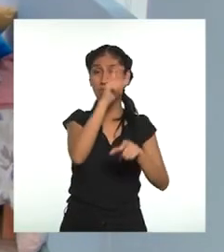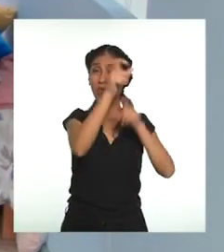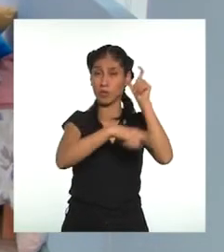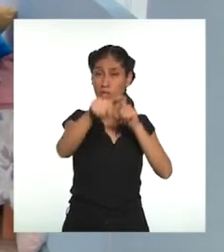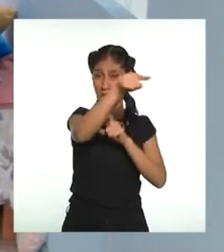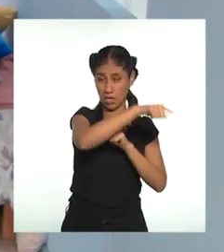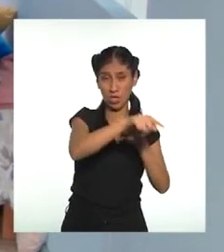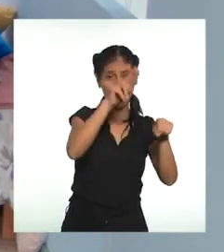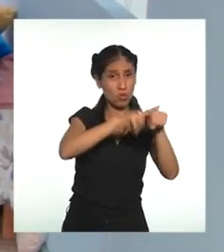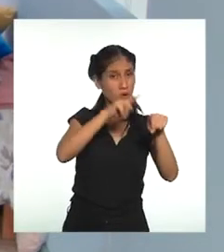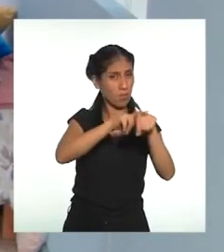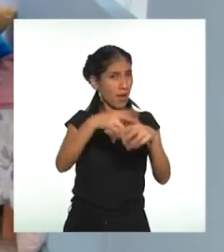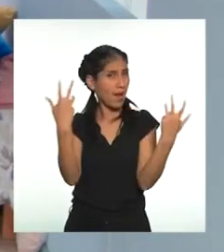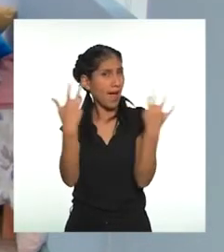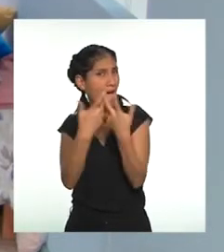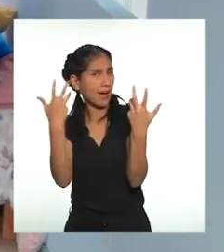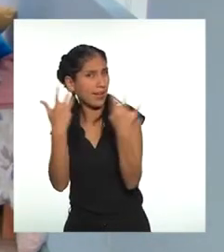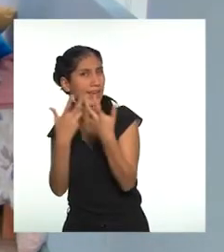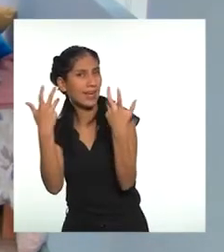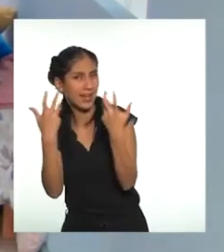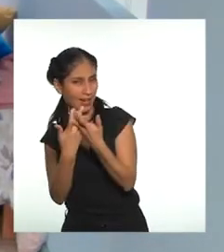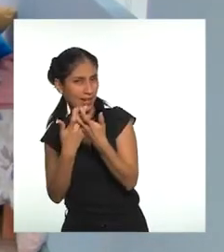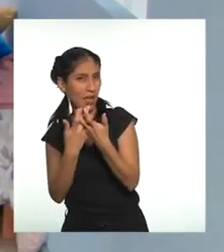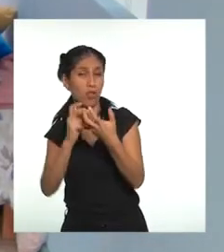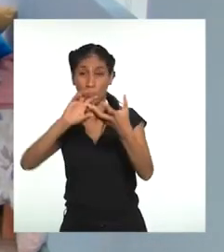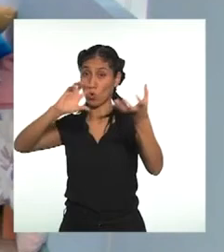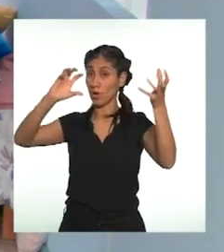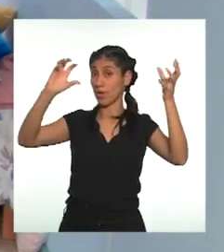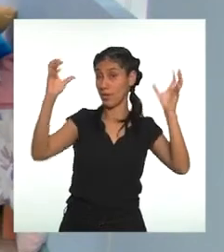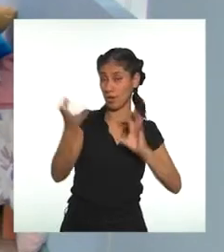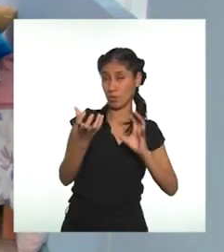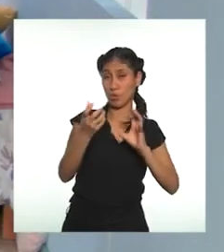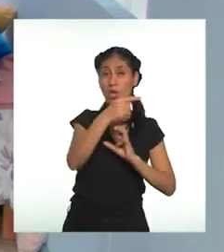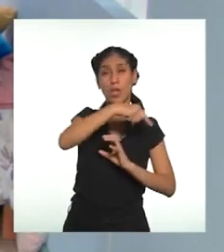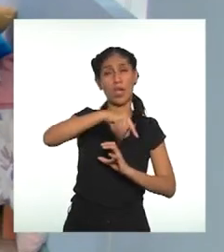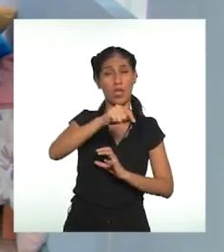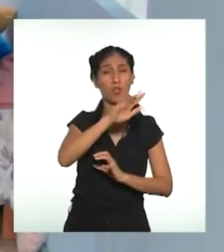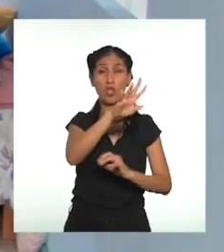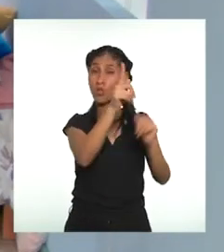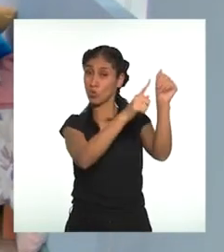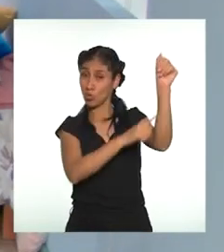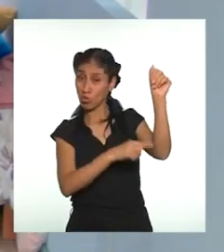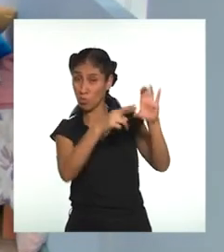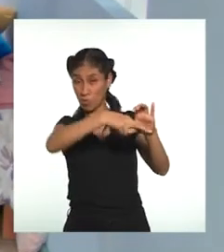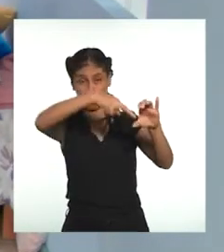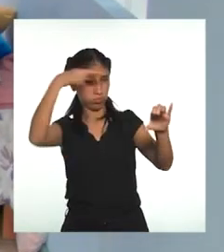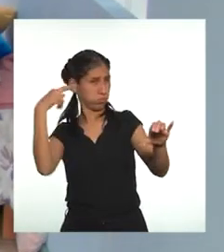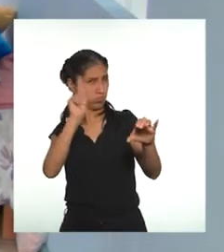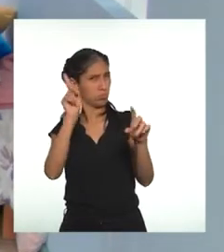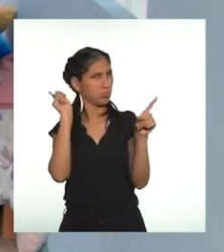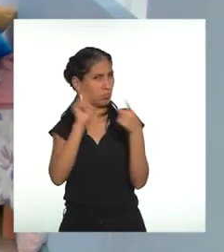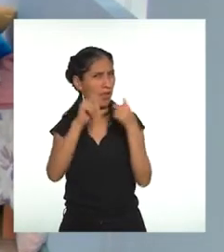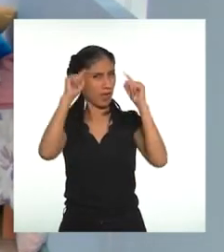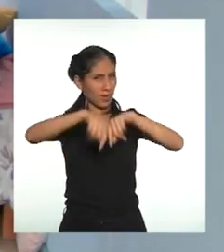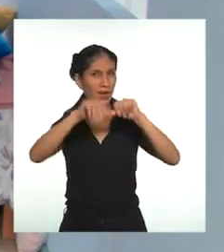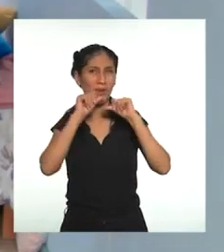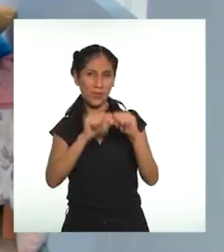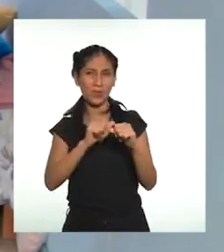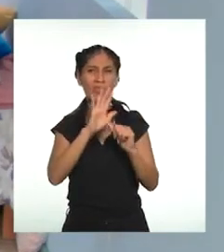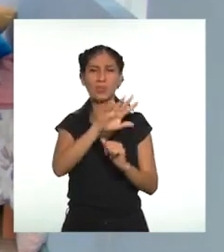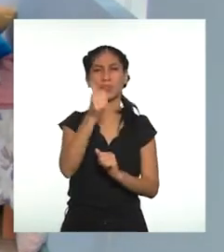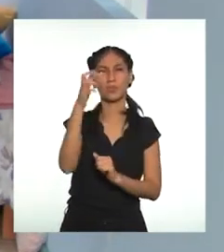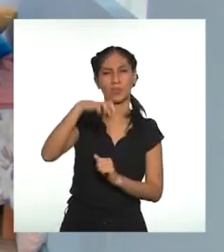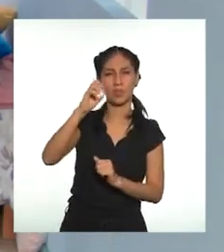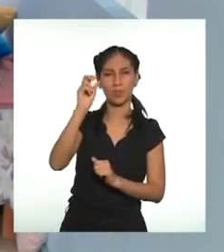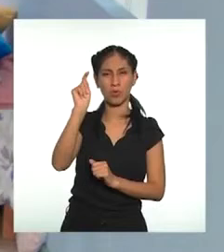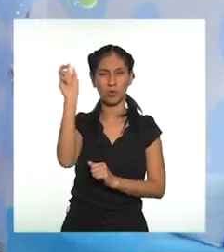han sabido adaptarse a las nuevas realidades, armonizando el cambio sin renunciar a sus tradiciones del buen vivir. Sus aportes